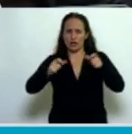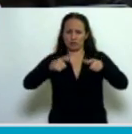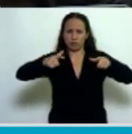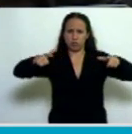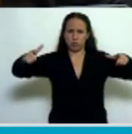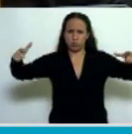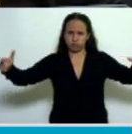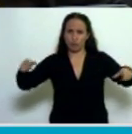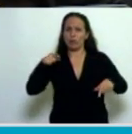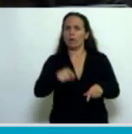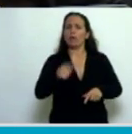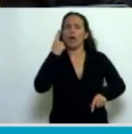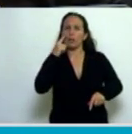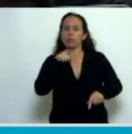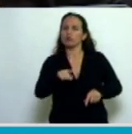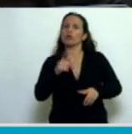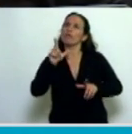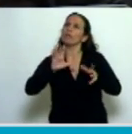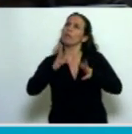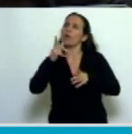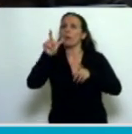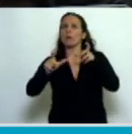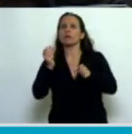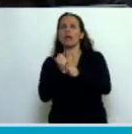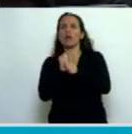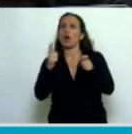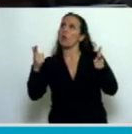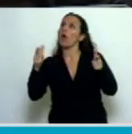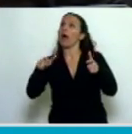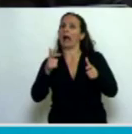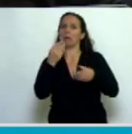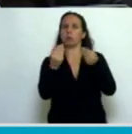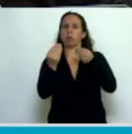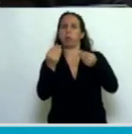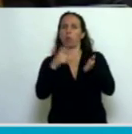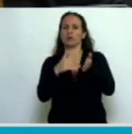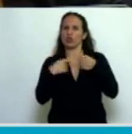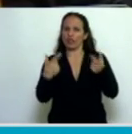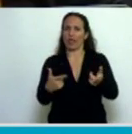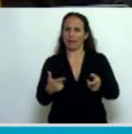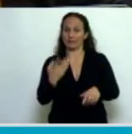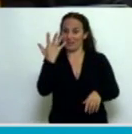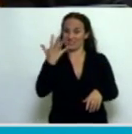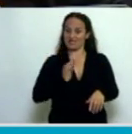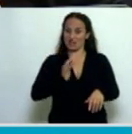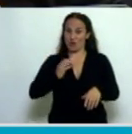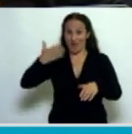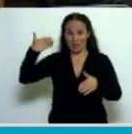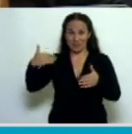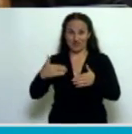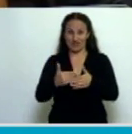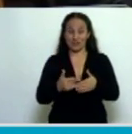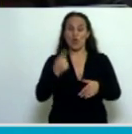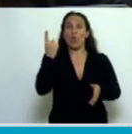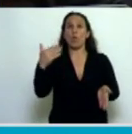el desempleo y colonizar la administración pública. En los últimos 5 años, 1 millón de nuevos puestos laborales